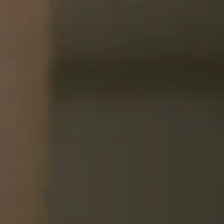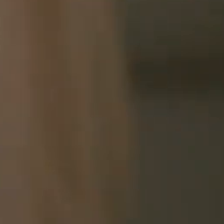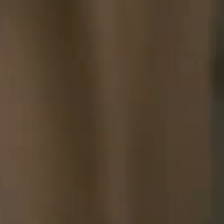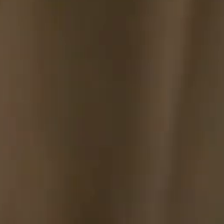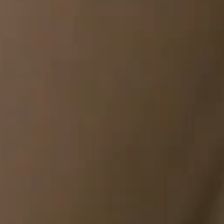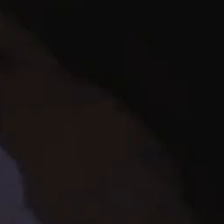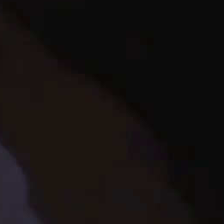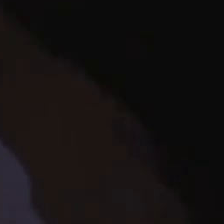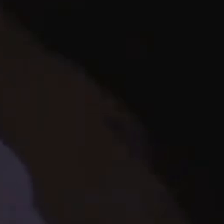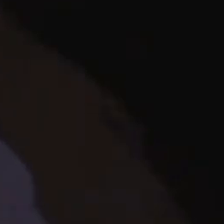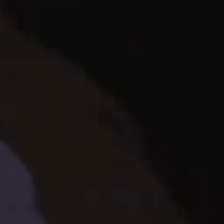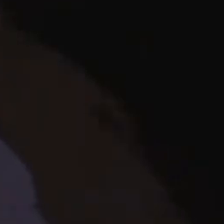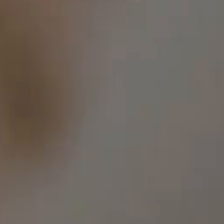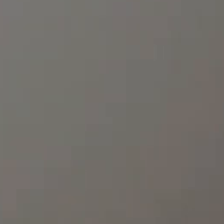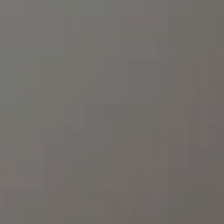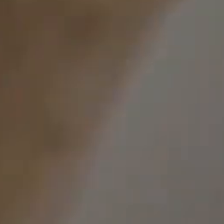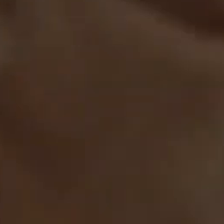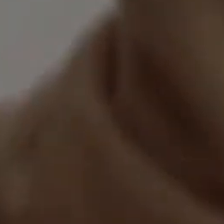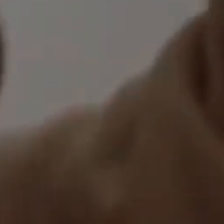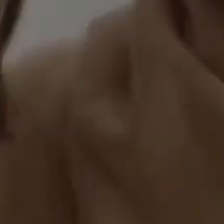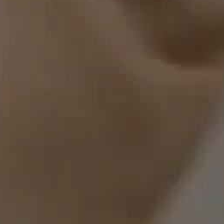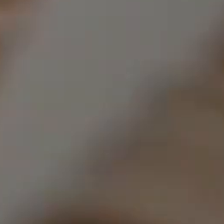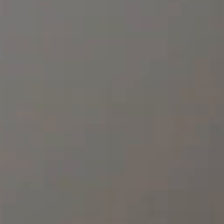Es un